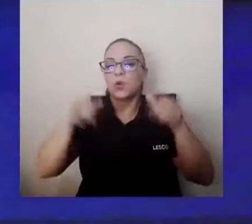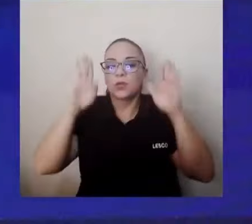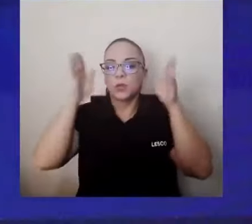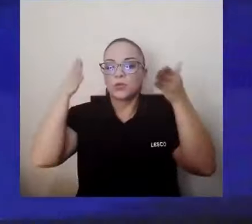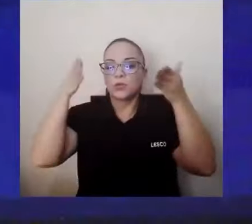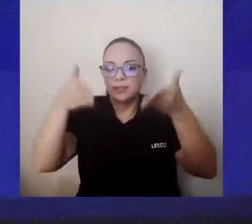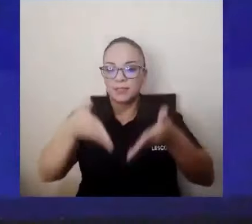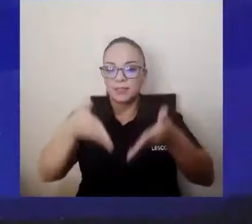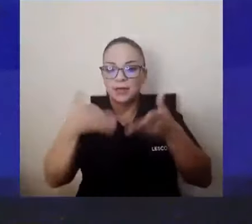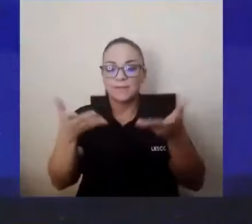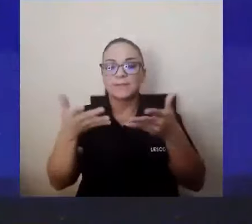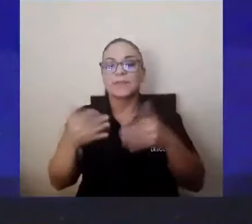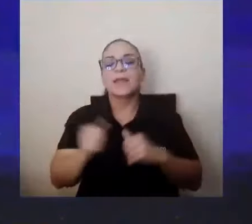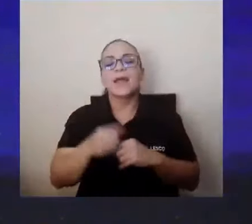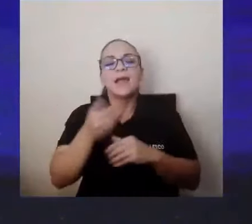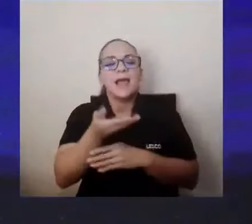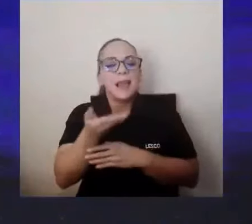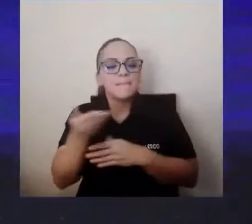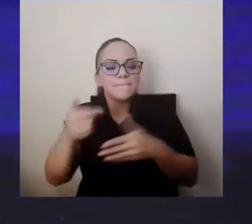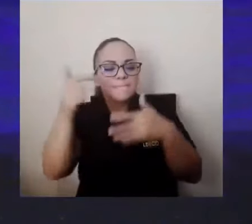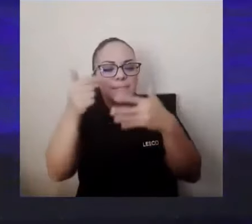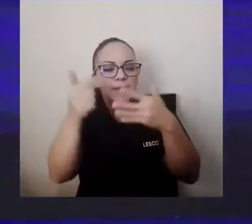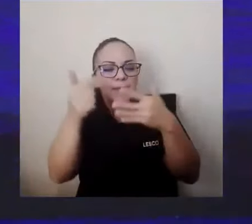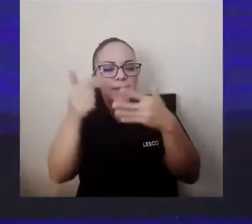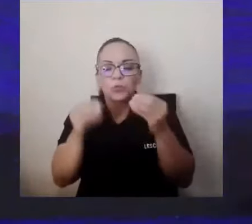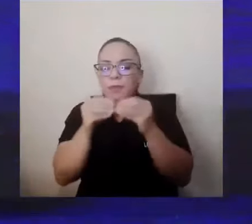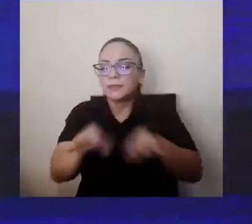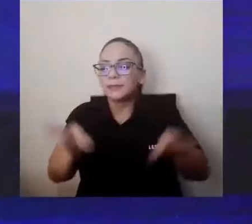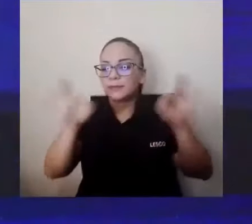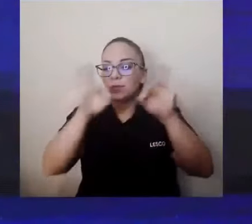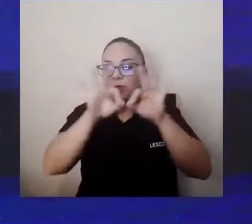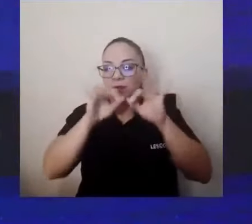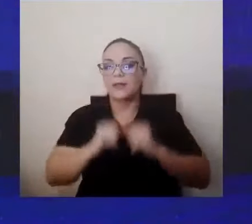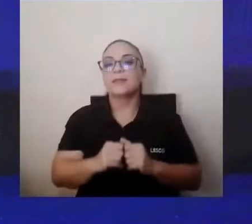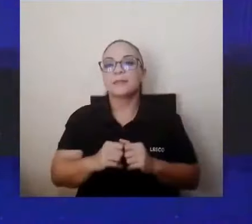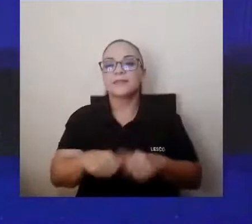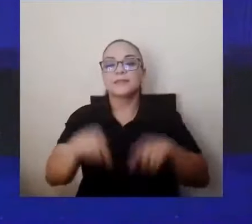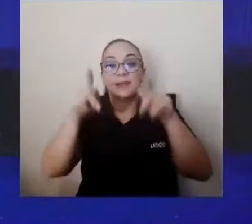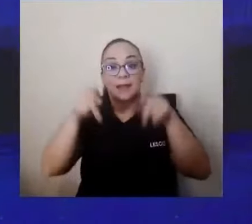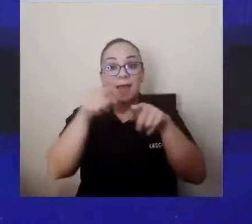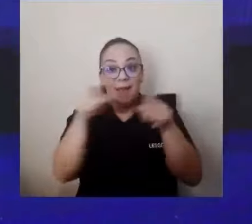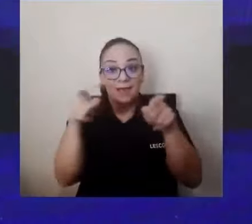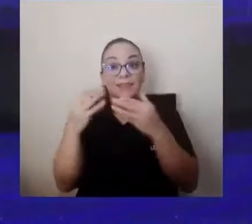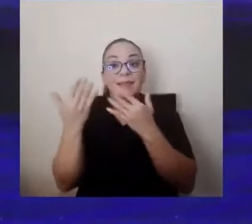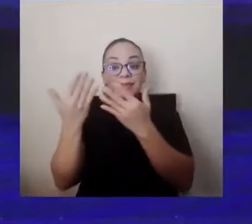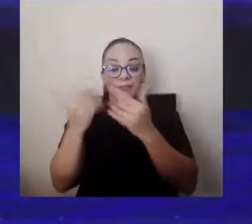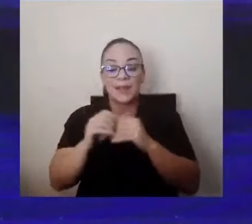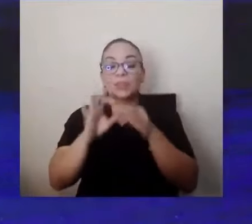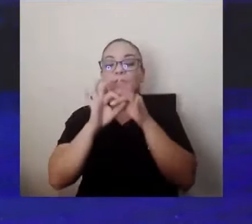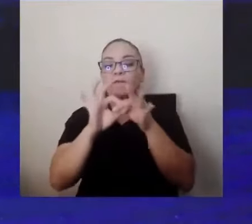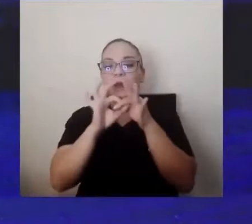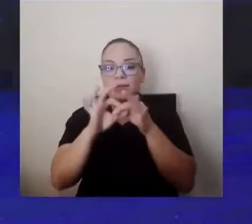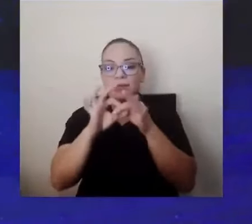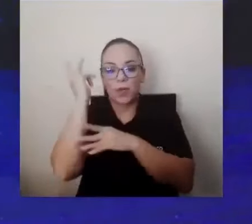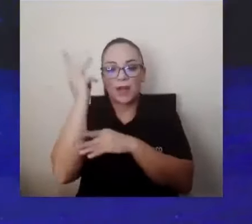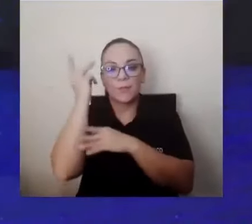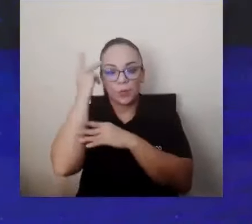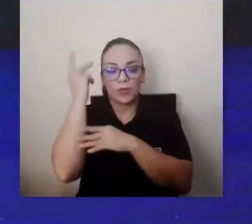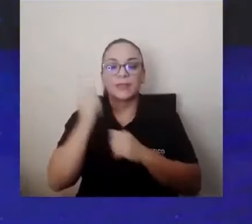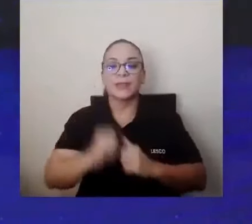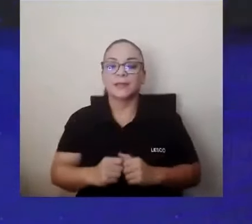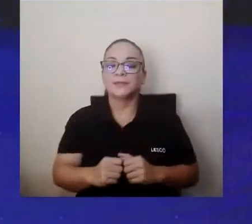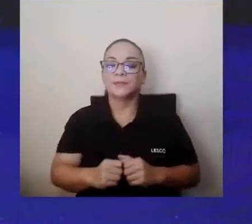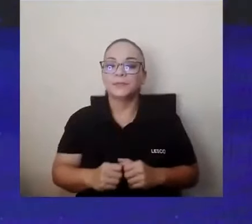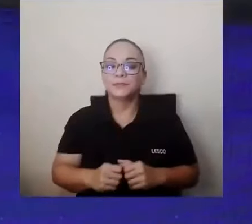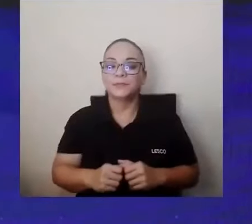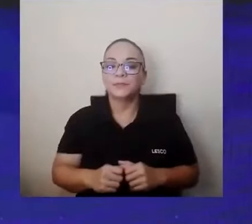los elementos centrales que la gente está esperando en torno a esta política. Y queremos decirlo